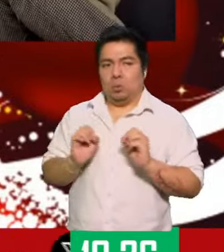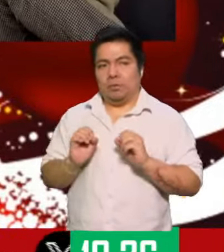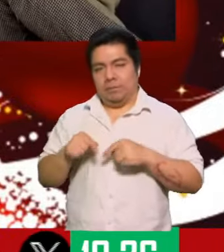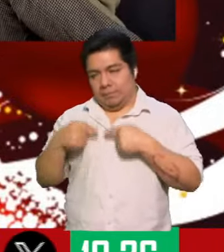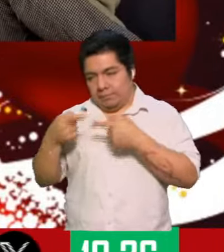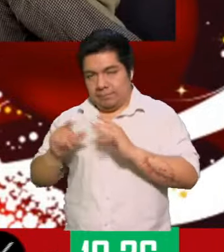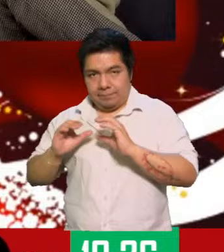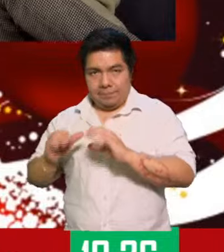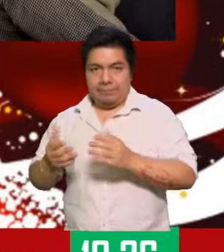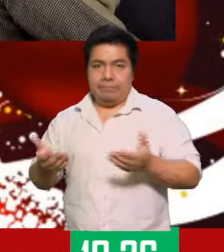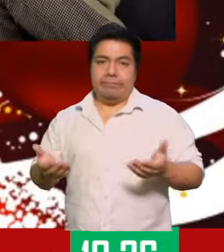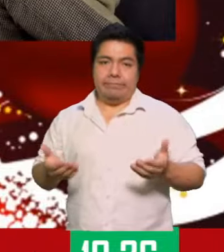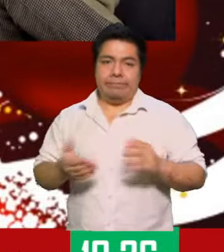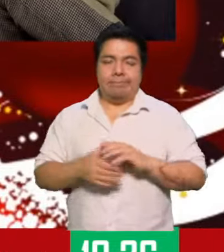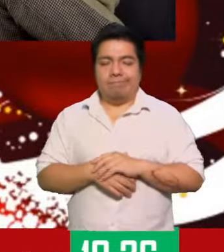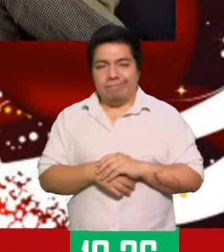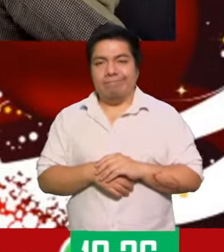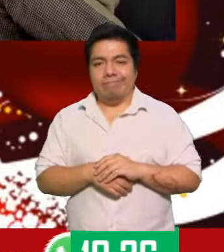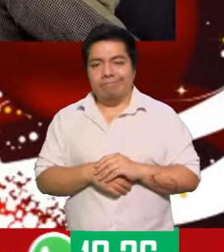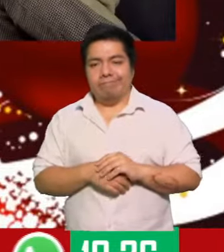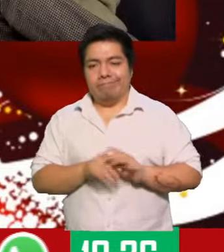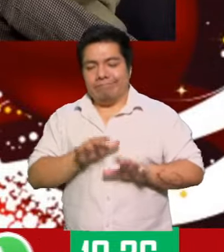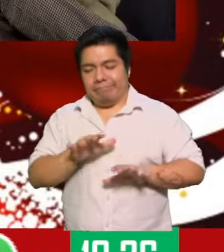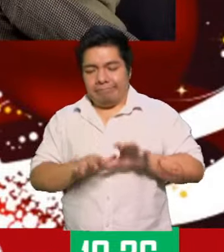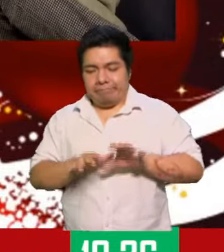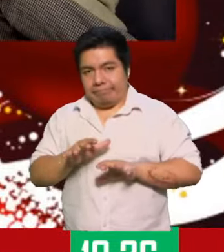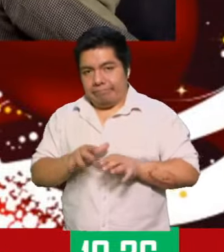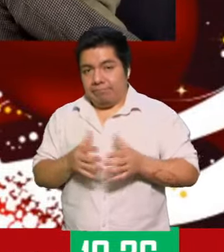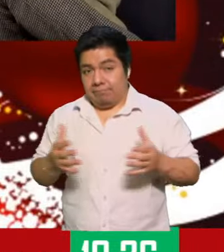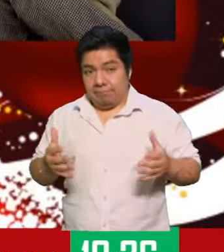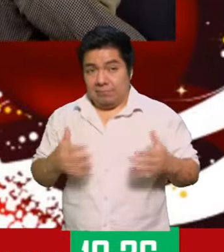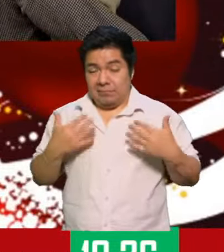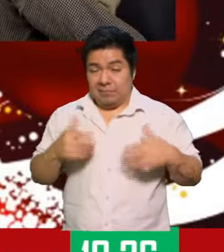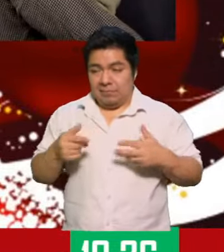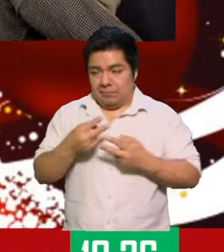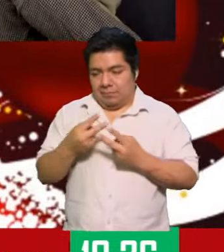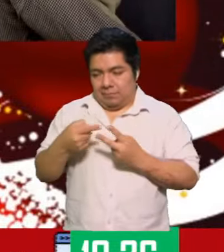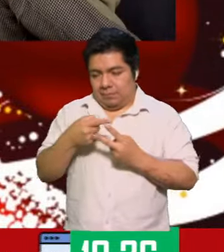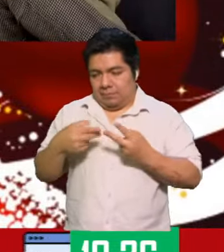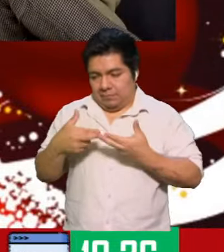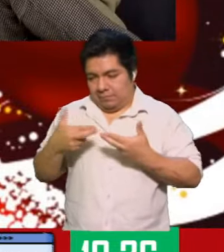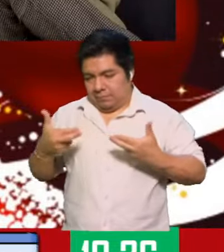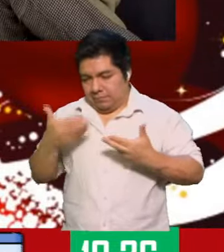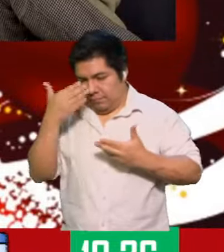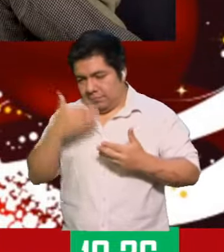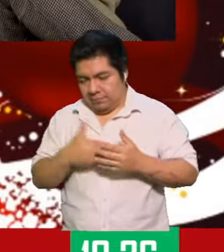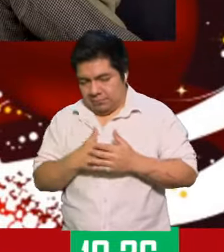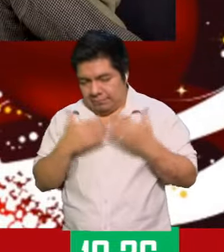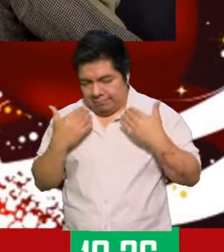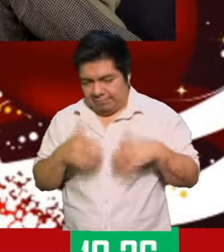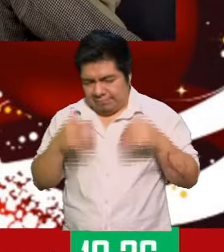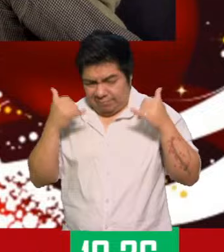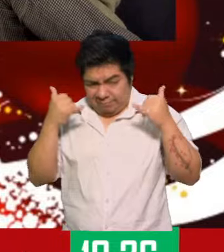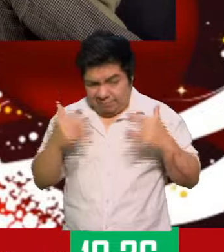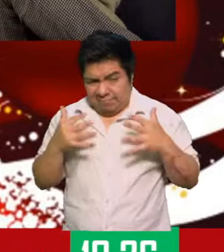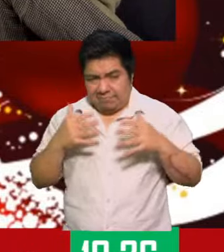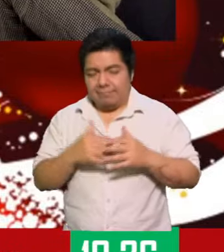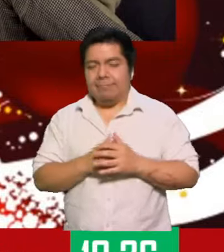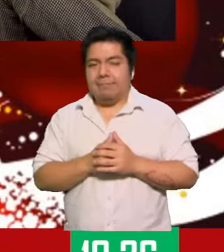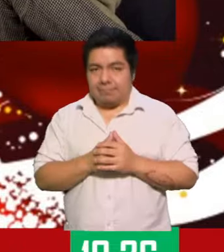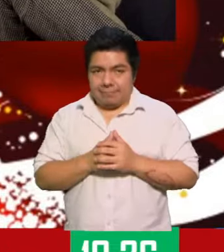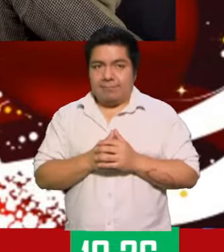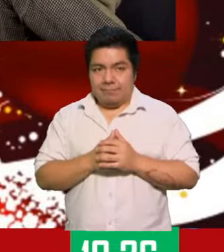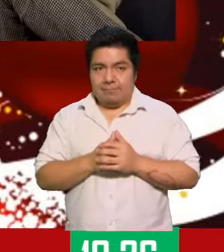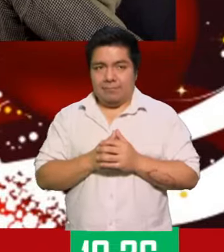Exacto Entonces bueno es va un poco de esto y pues la la relación entre ellos no Oye qué fuerte además